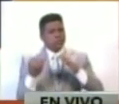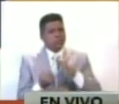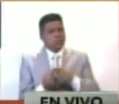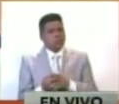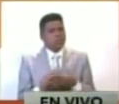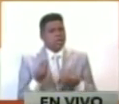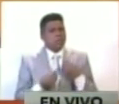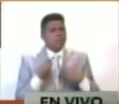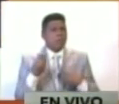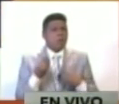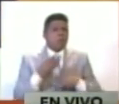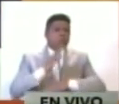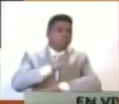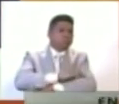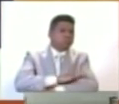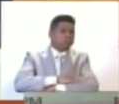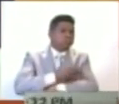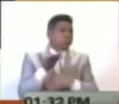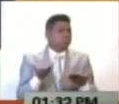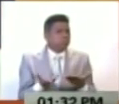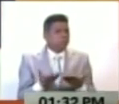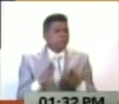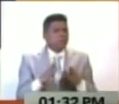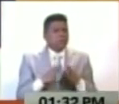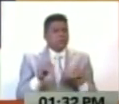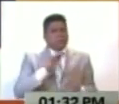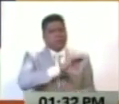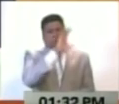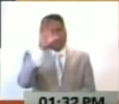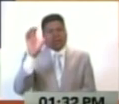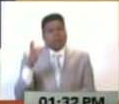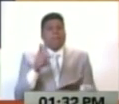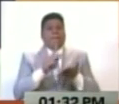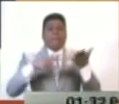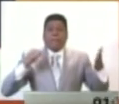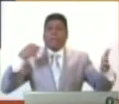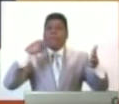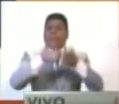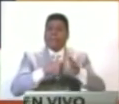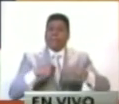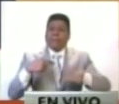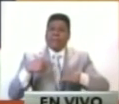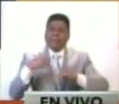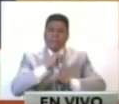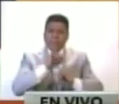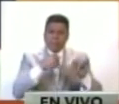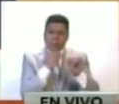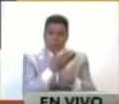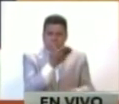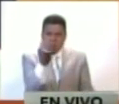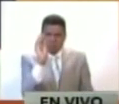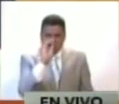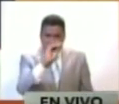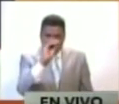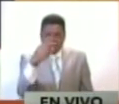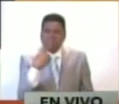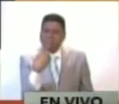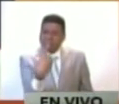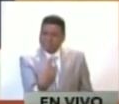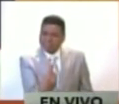¿El comportamiento de estos países entonces sería parte de este golpe continuo internacional que ustedes han llamado? Porque